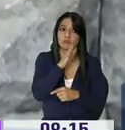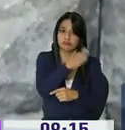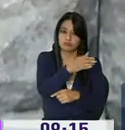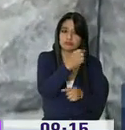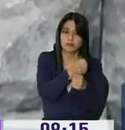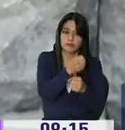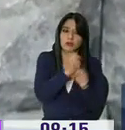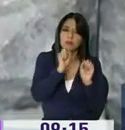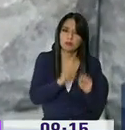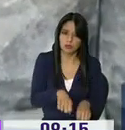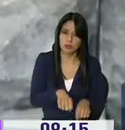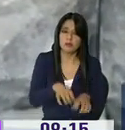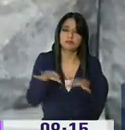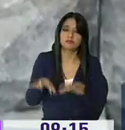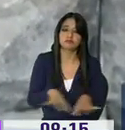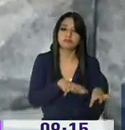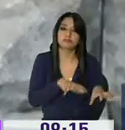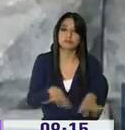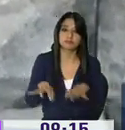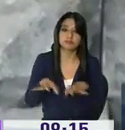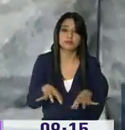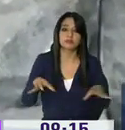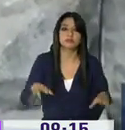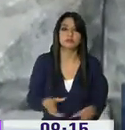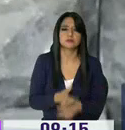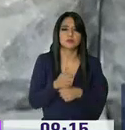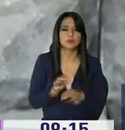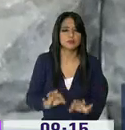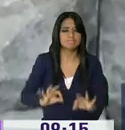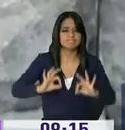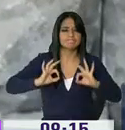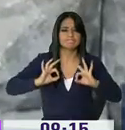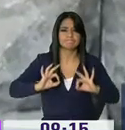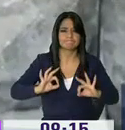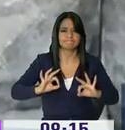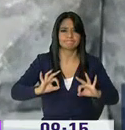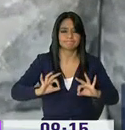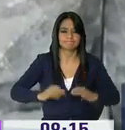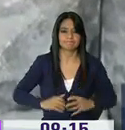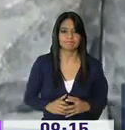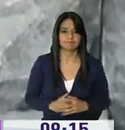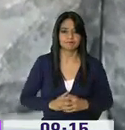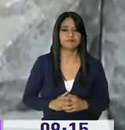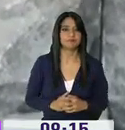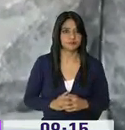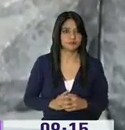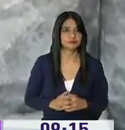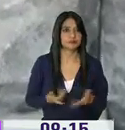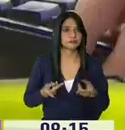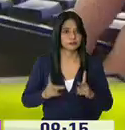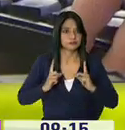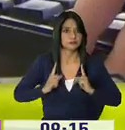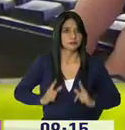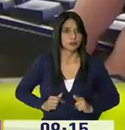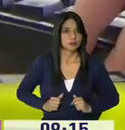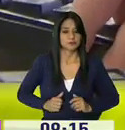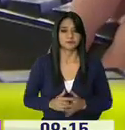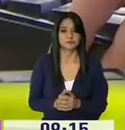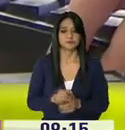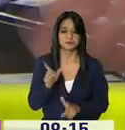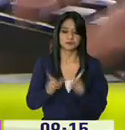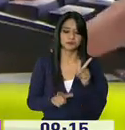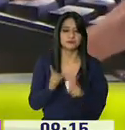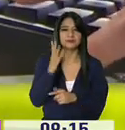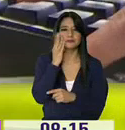trabajo y ejecutar sus actividades bajo los más altos, estrictos estándares de seguridad y de salud. Expertos en el